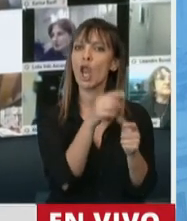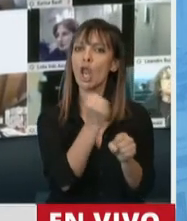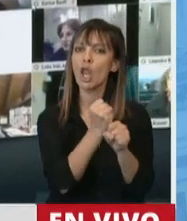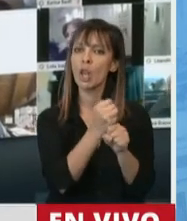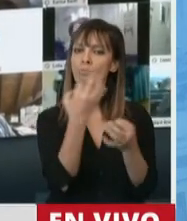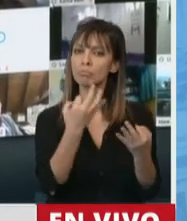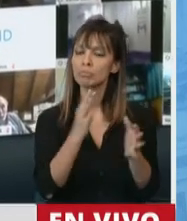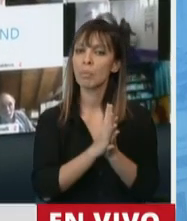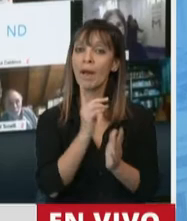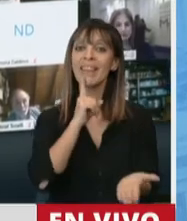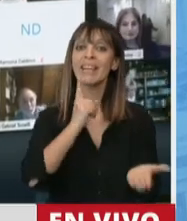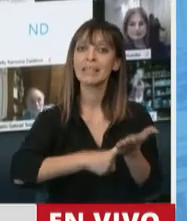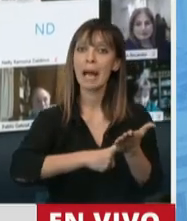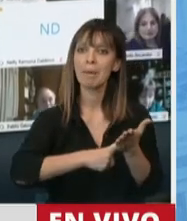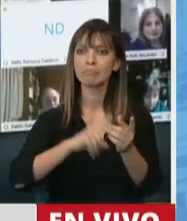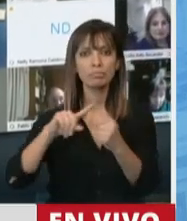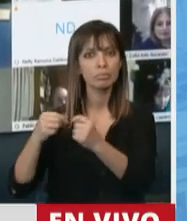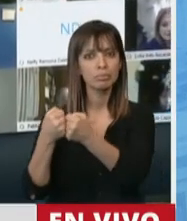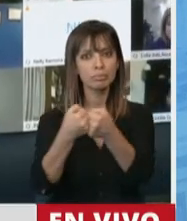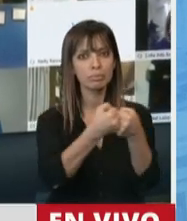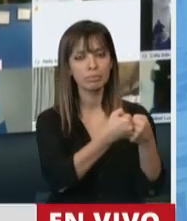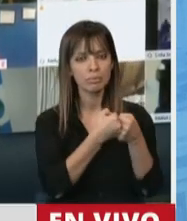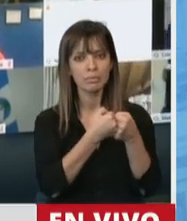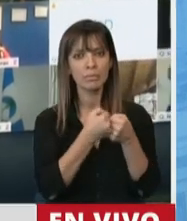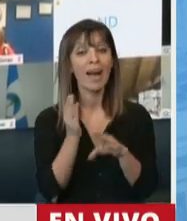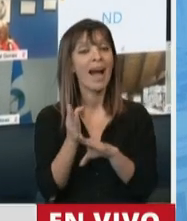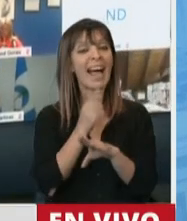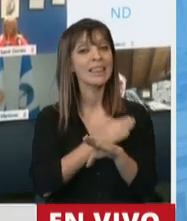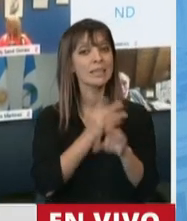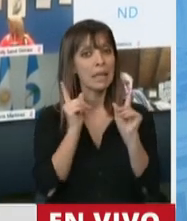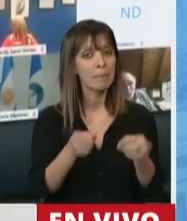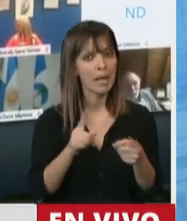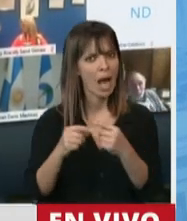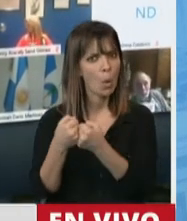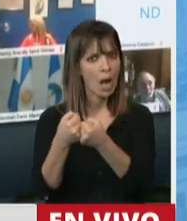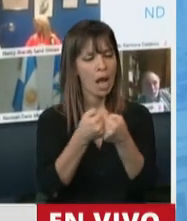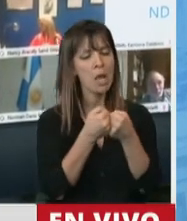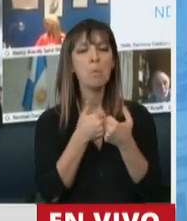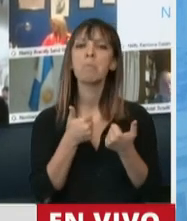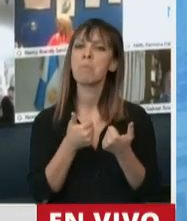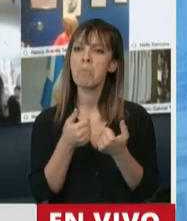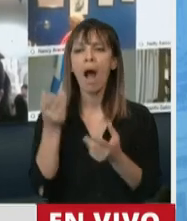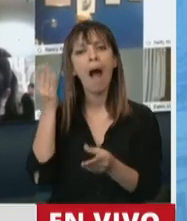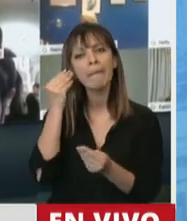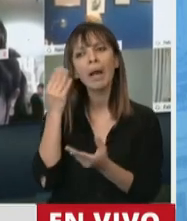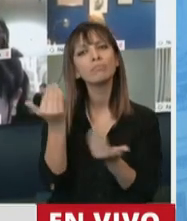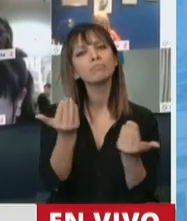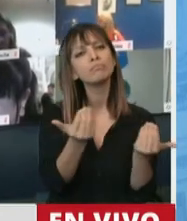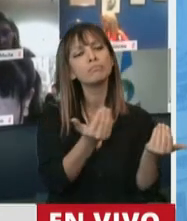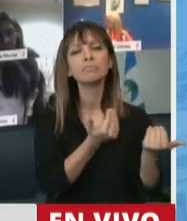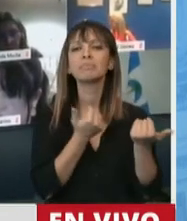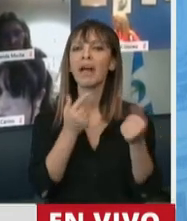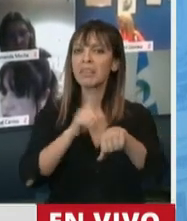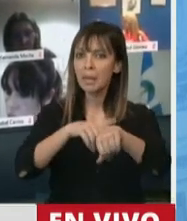un dictamen de consenso, sino que fundamentalmente hubo un trabajo previo que implicó escuchar, darse el tiempo para